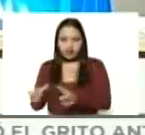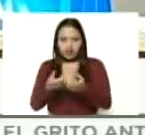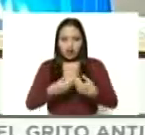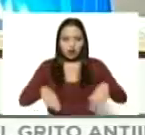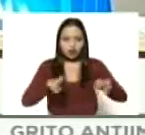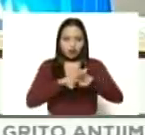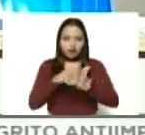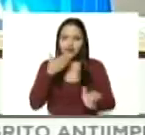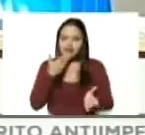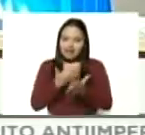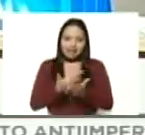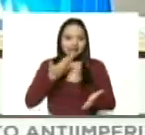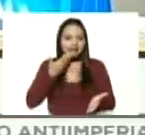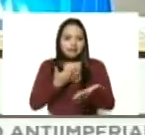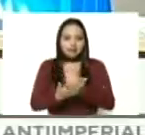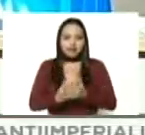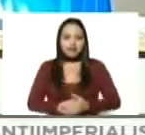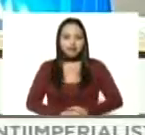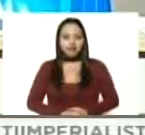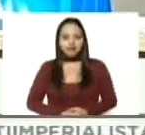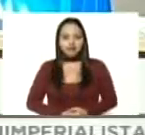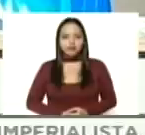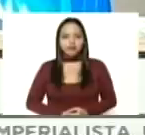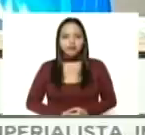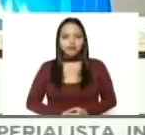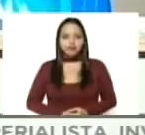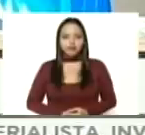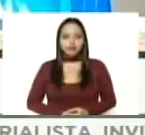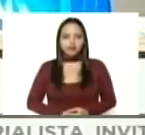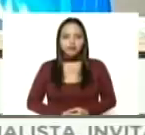Gracias, gracias